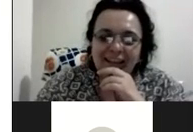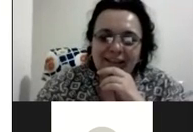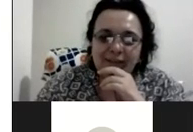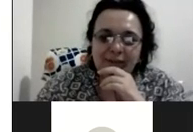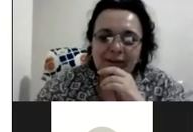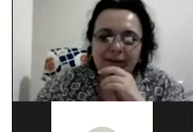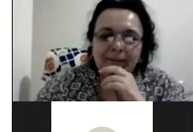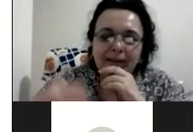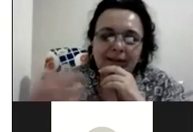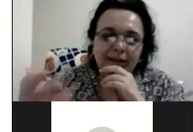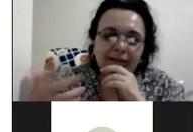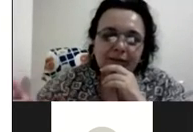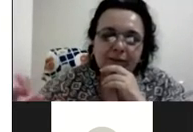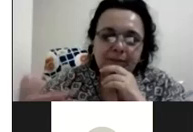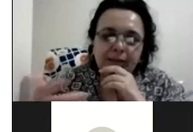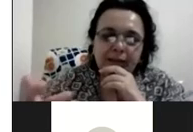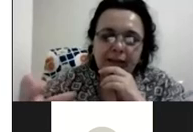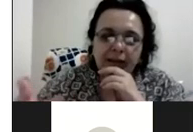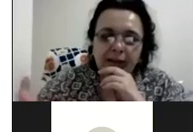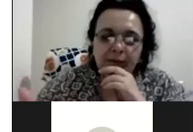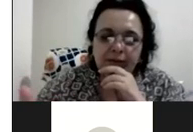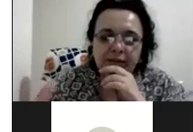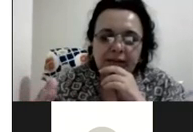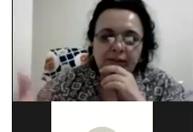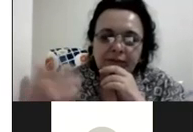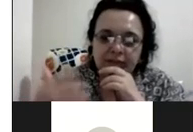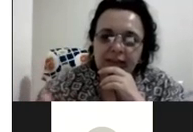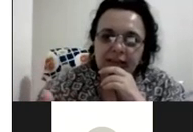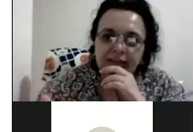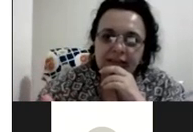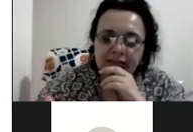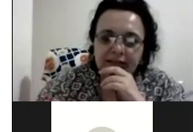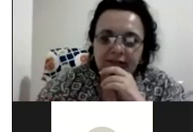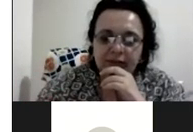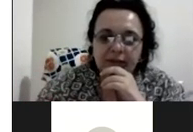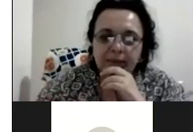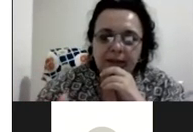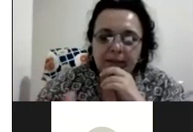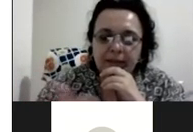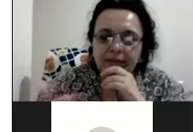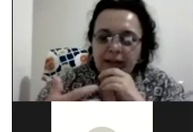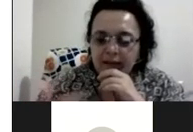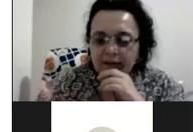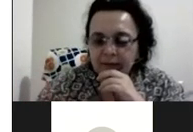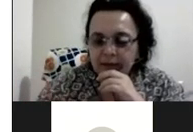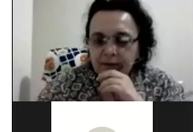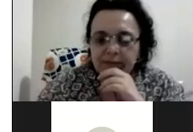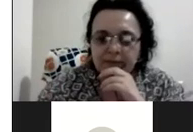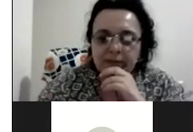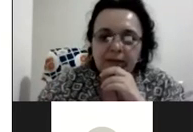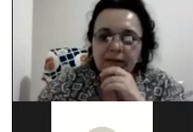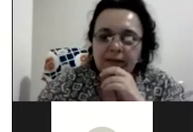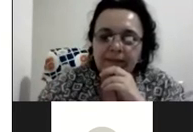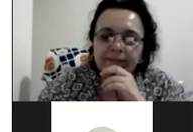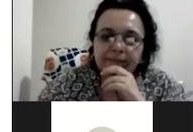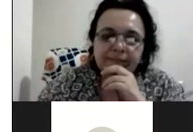that you learn better to speak a language if you sing it. Si usted aprende más a hablar un idioma si